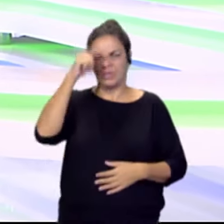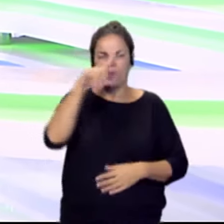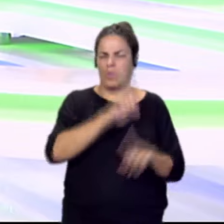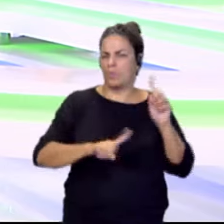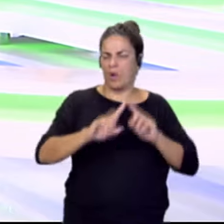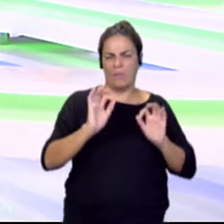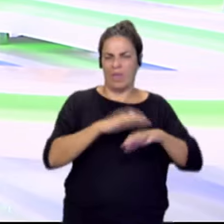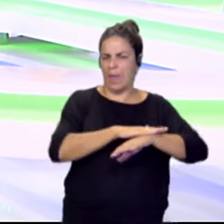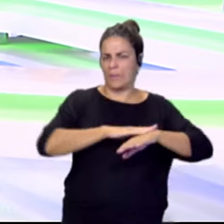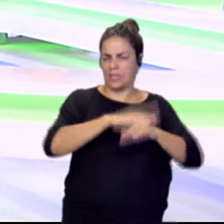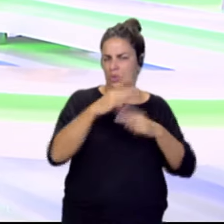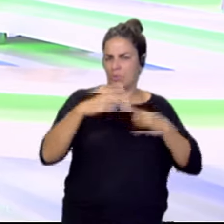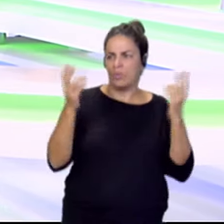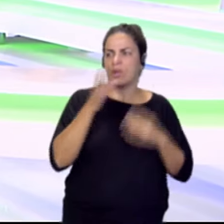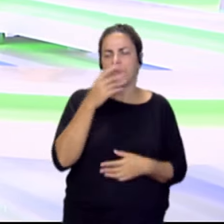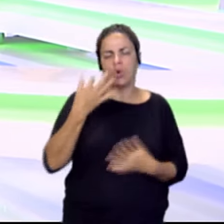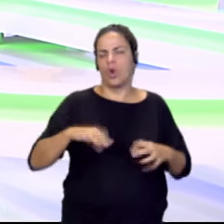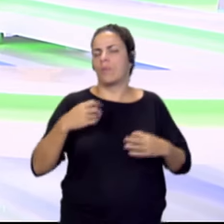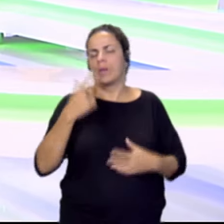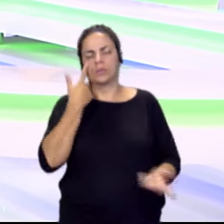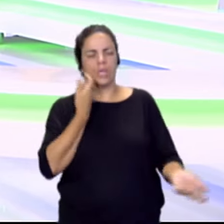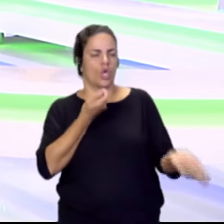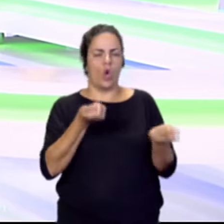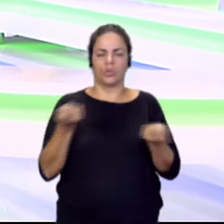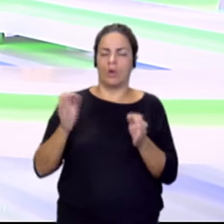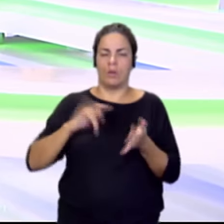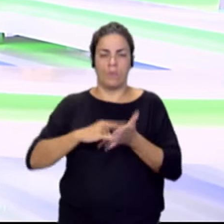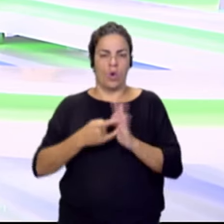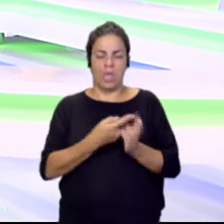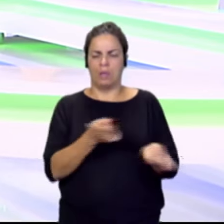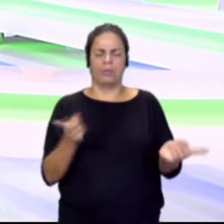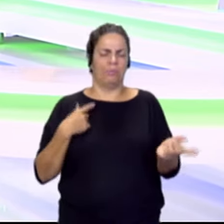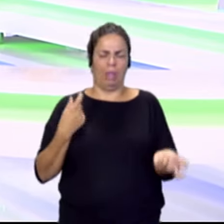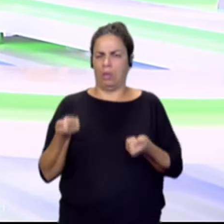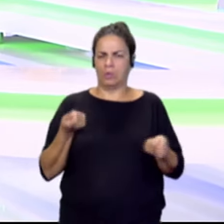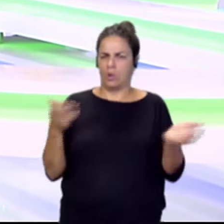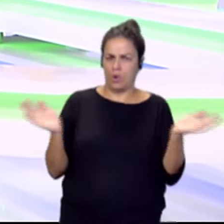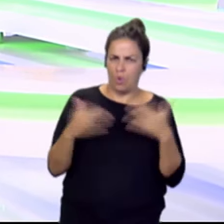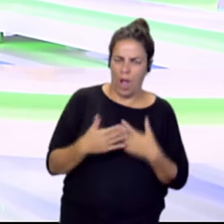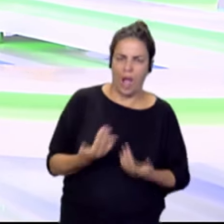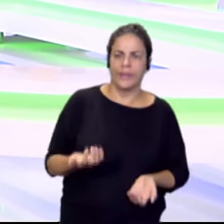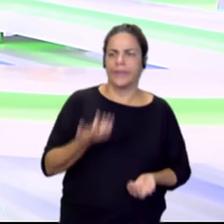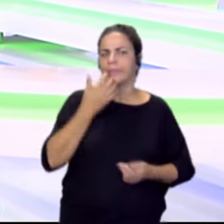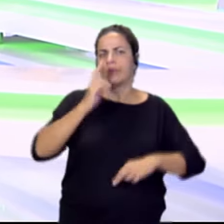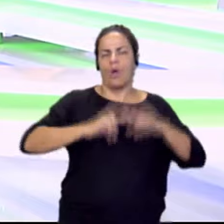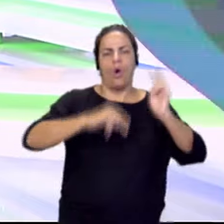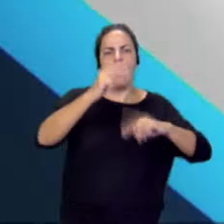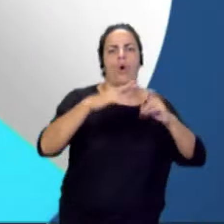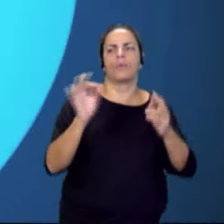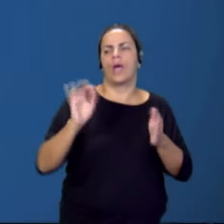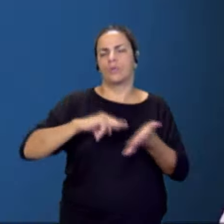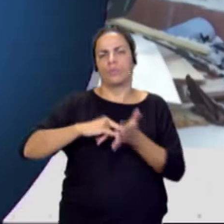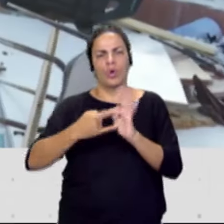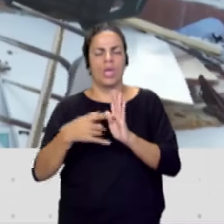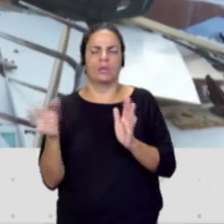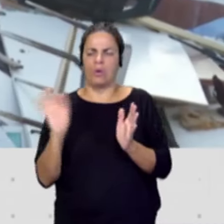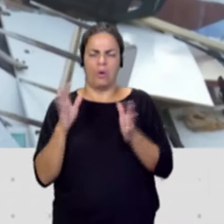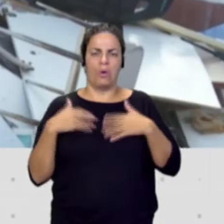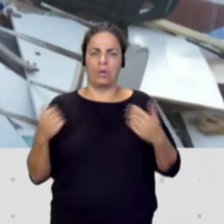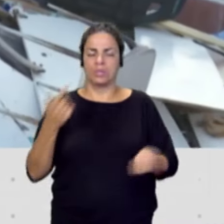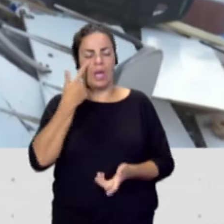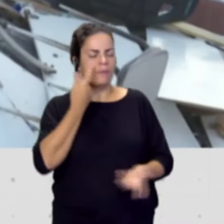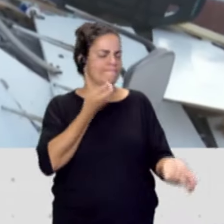pública, la poca fiscalización que se hace de todos estos proyectos y de obras o de proyectos o lo que sea, ¿no? Al final no se